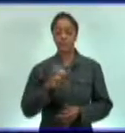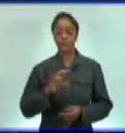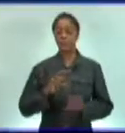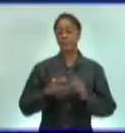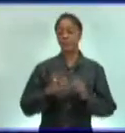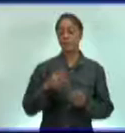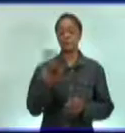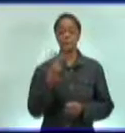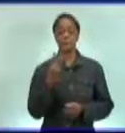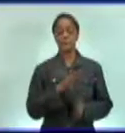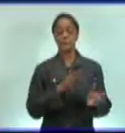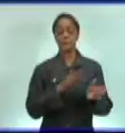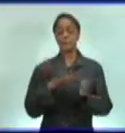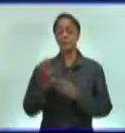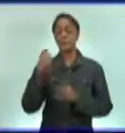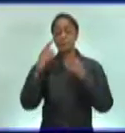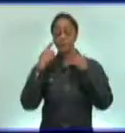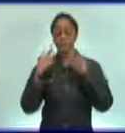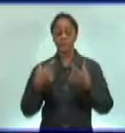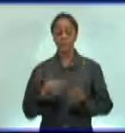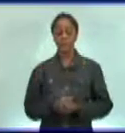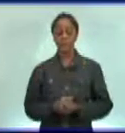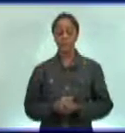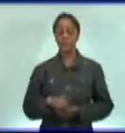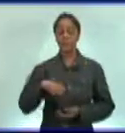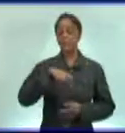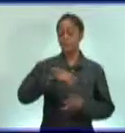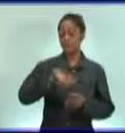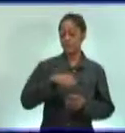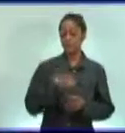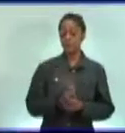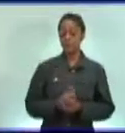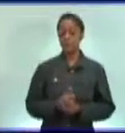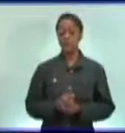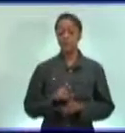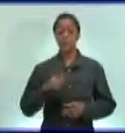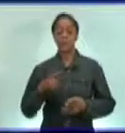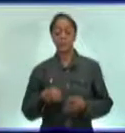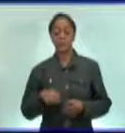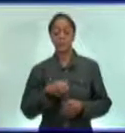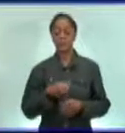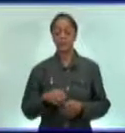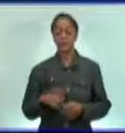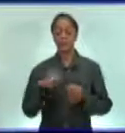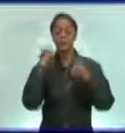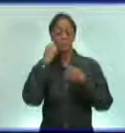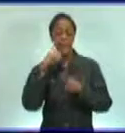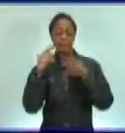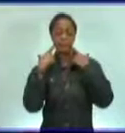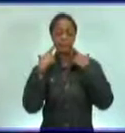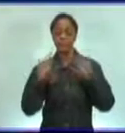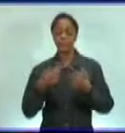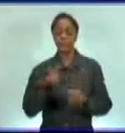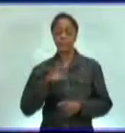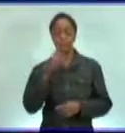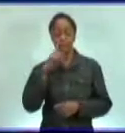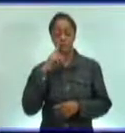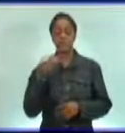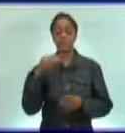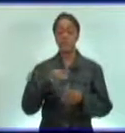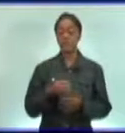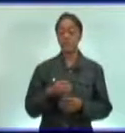tres partes fundamentales: el núcleo, que es el orgánulo más importante, ya que interviene